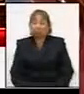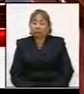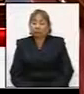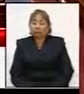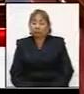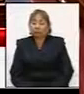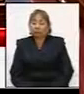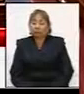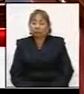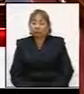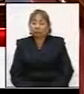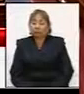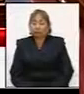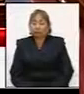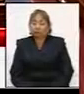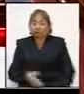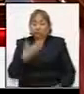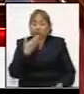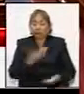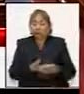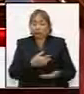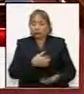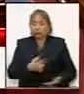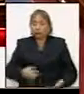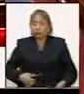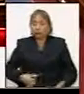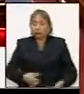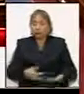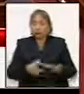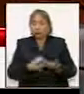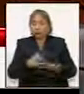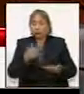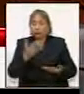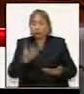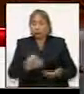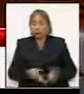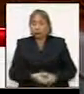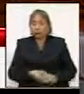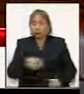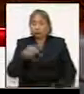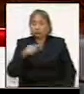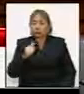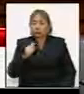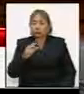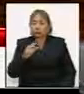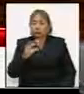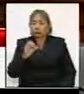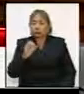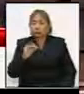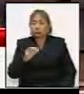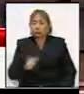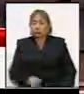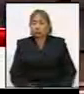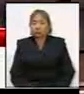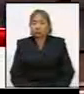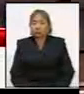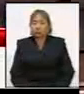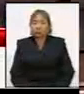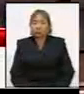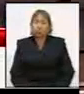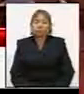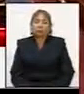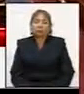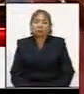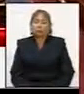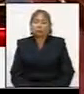Tania, ¿tú no? Gracias, presidenta. Me pide la congresista Pariona una interrupción. Tiene la interrupción, congresista